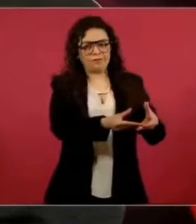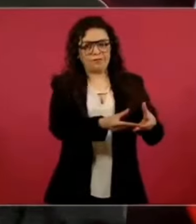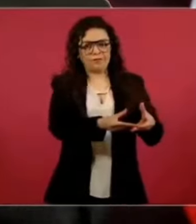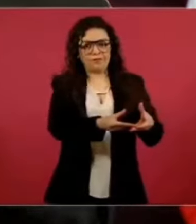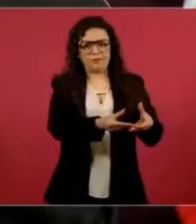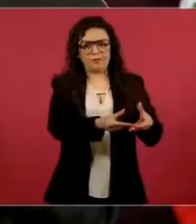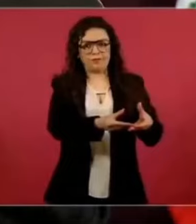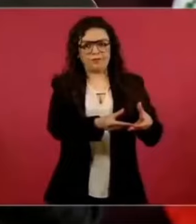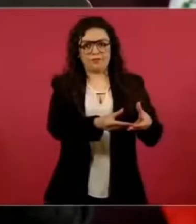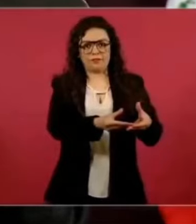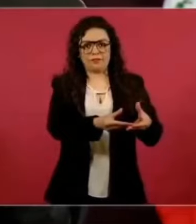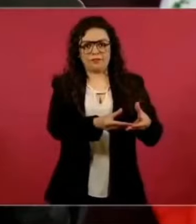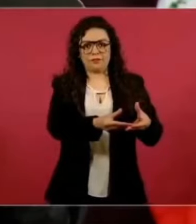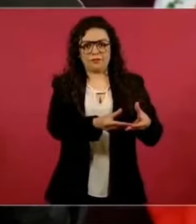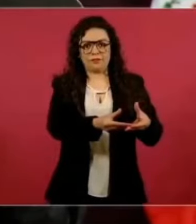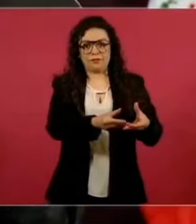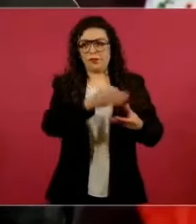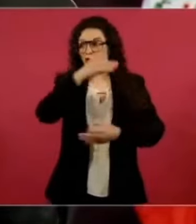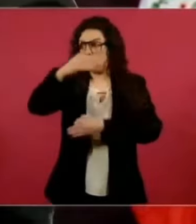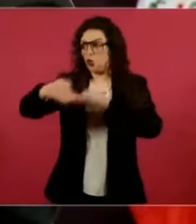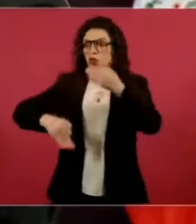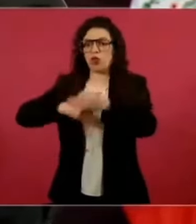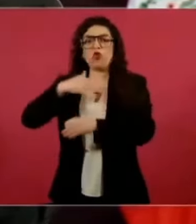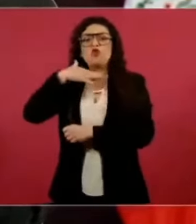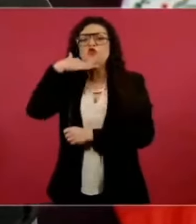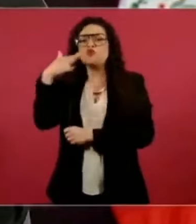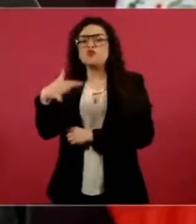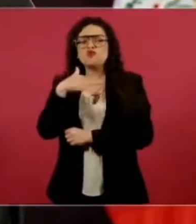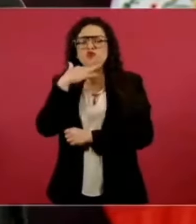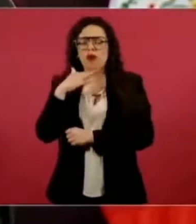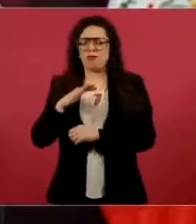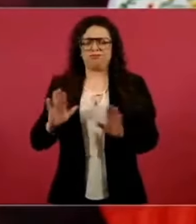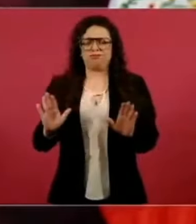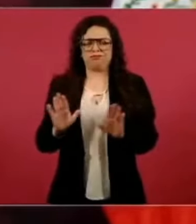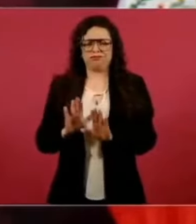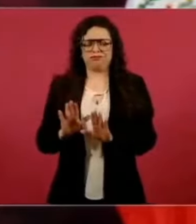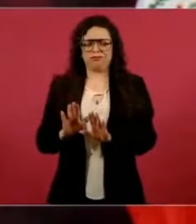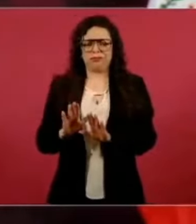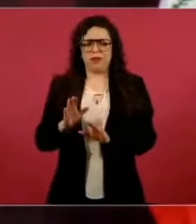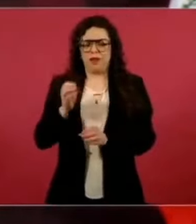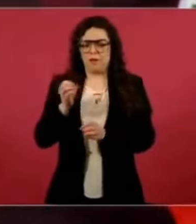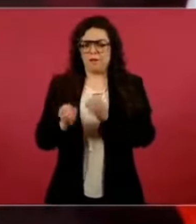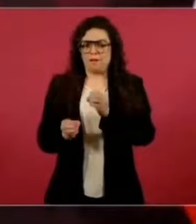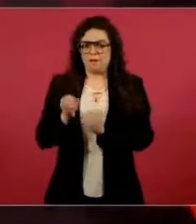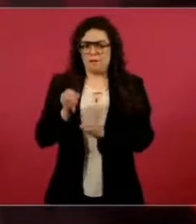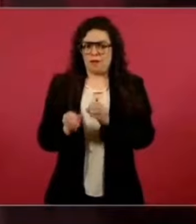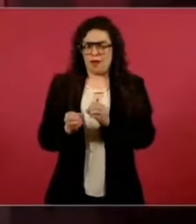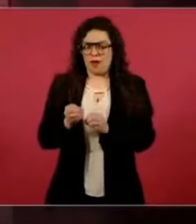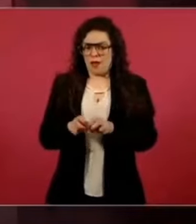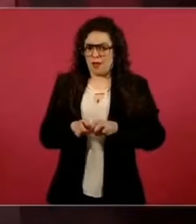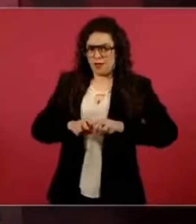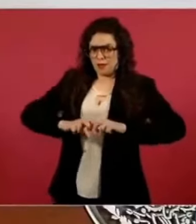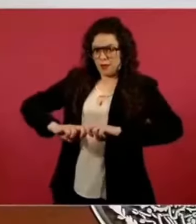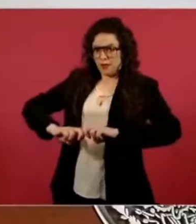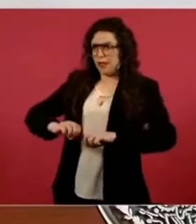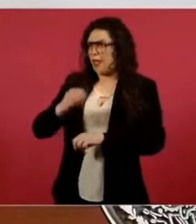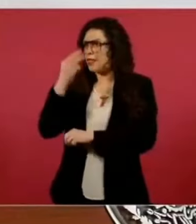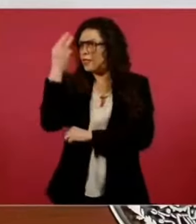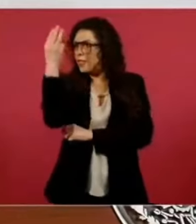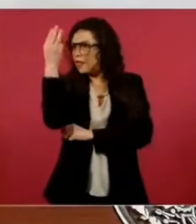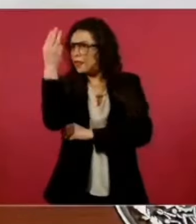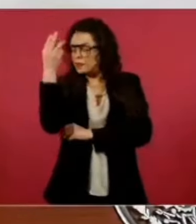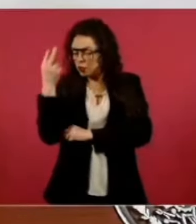de tres magistrados dos dicen este tiene